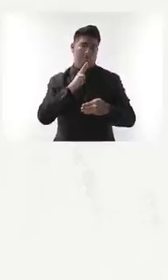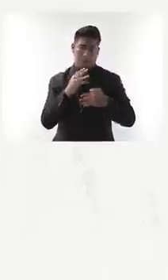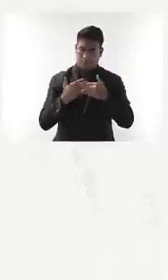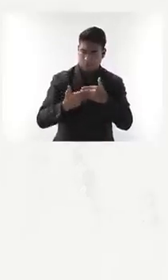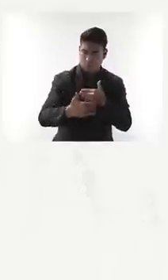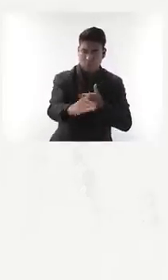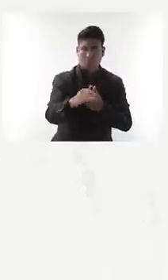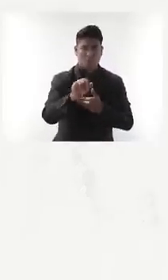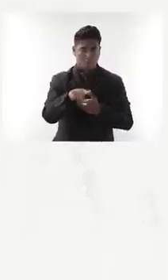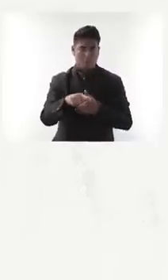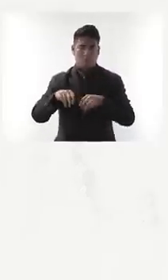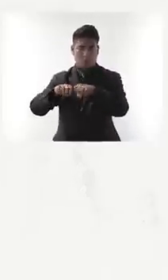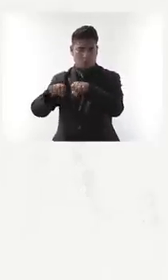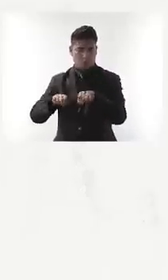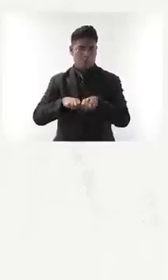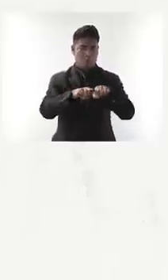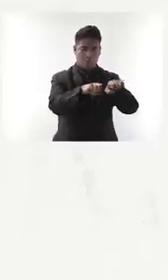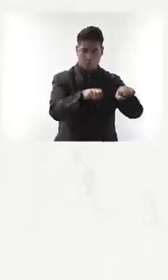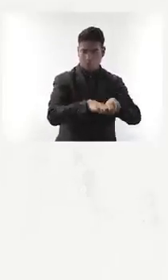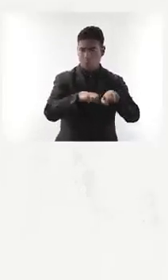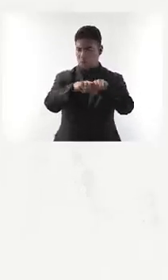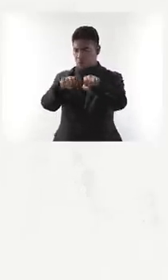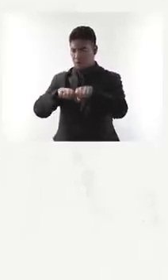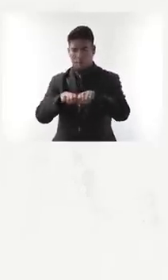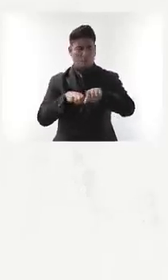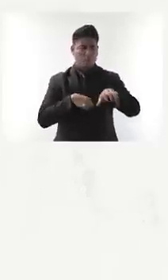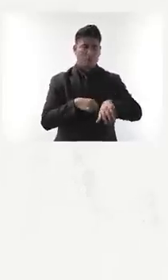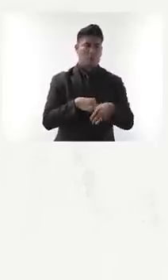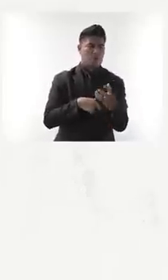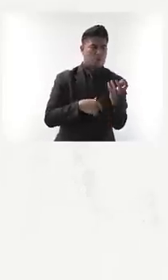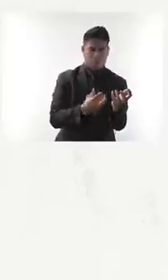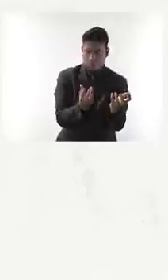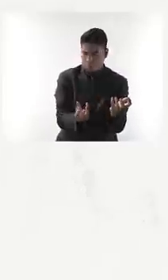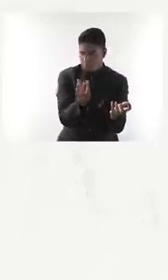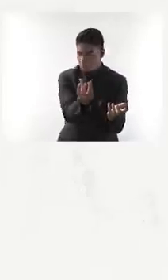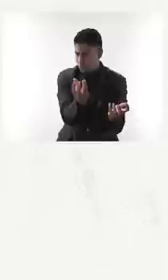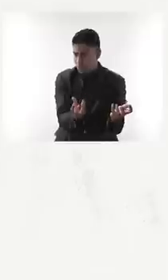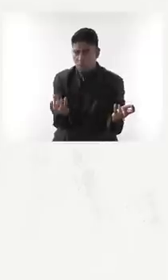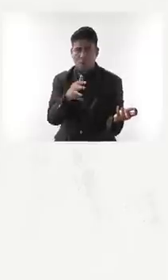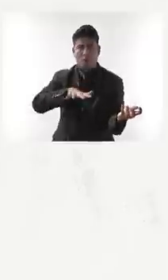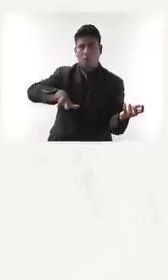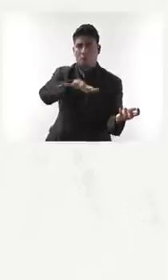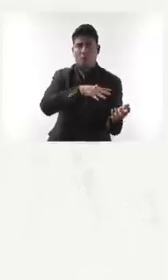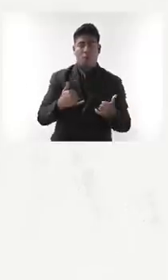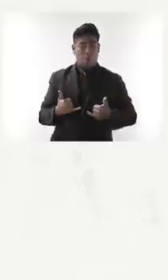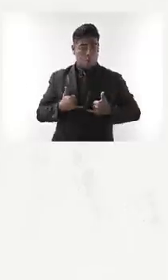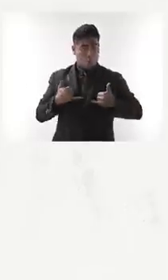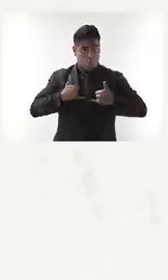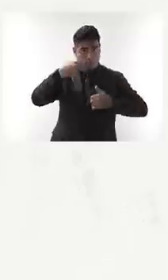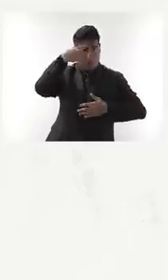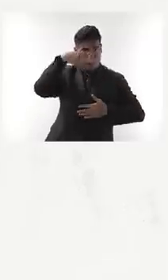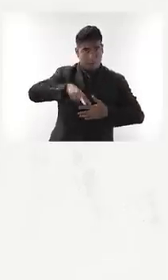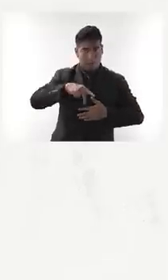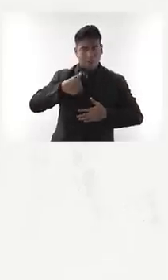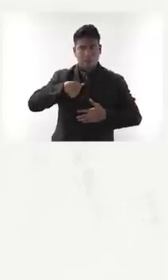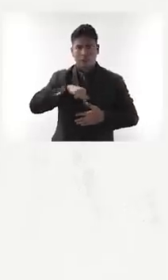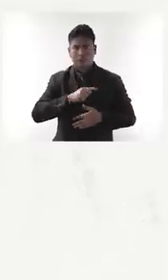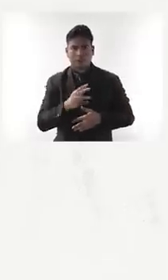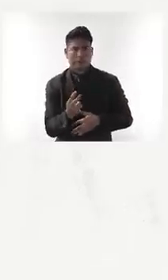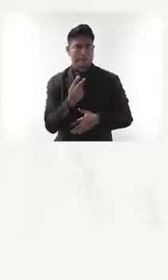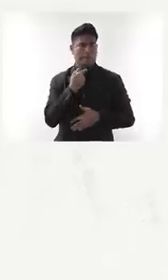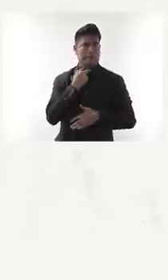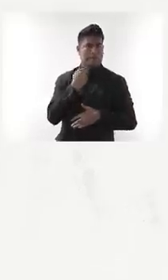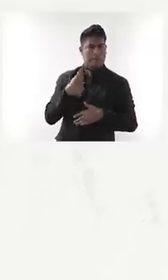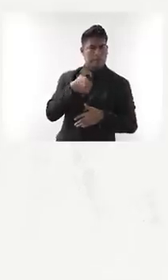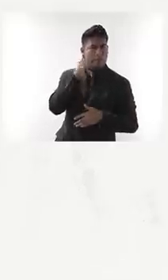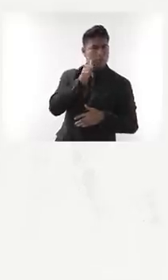en los clubes, más posibilidad de debutar jóvenes mexicanos sin tener el riesgo de